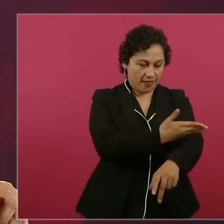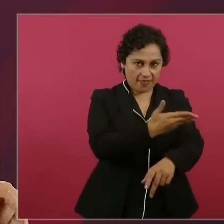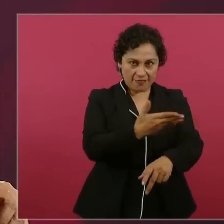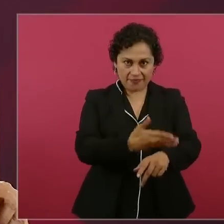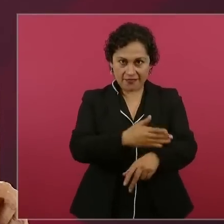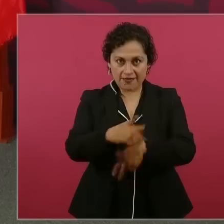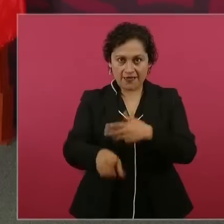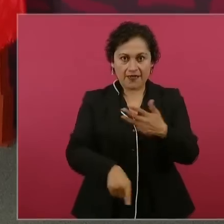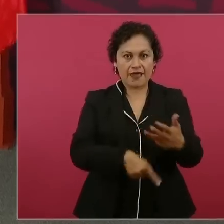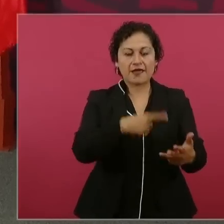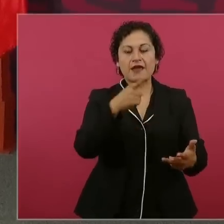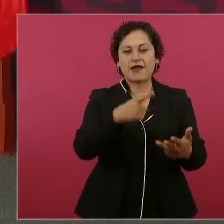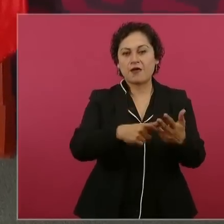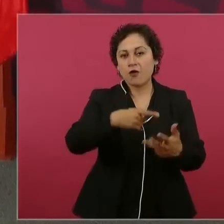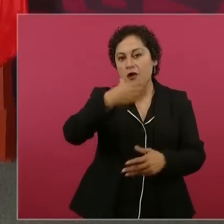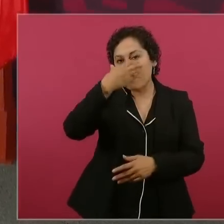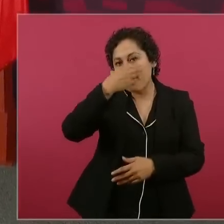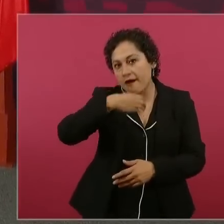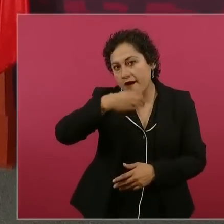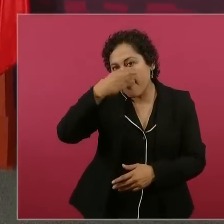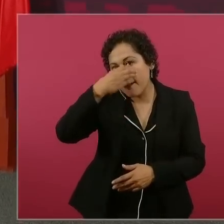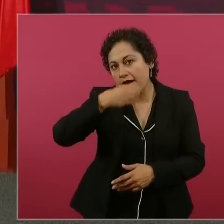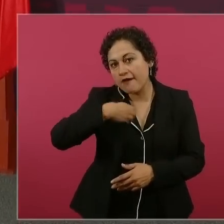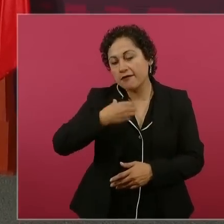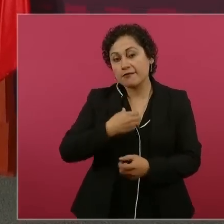los Lázaro Cárdenas.